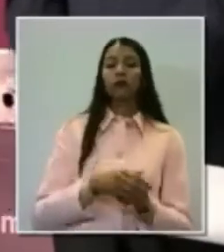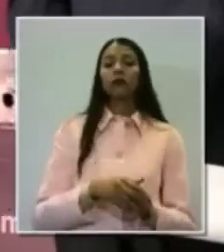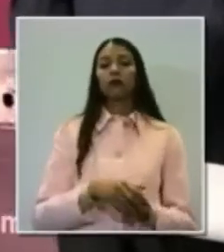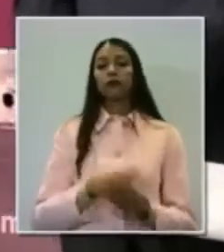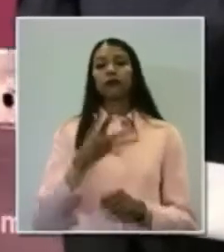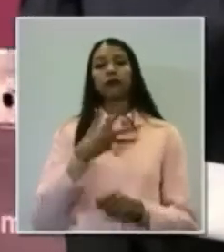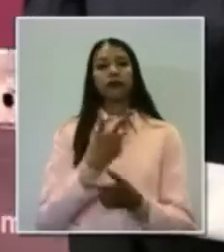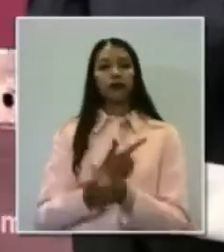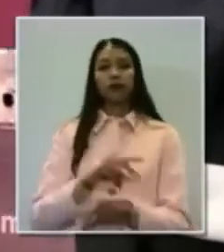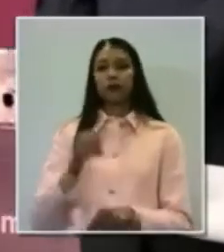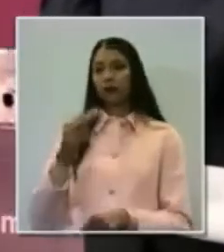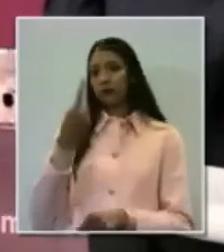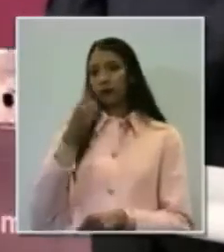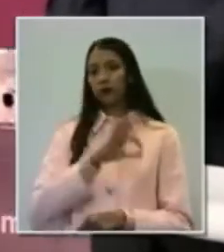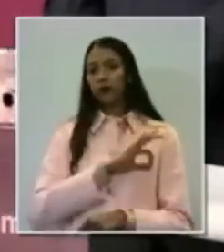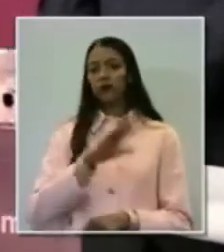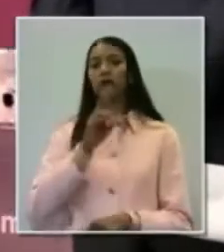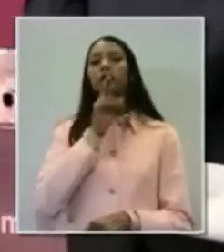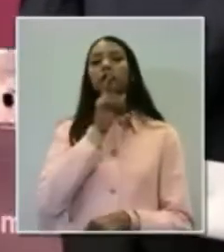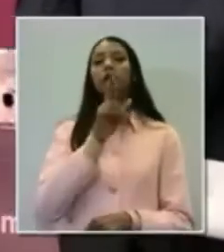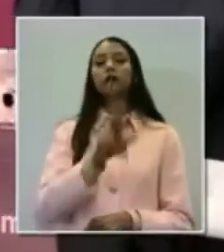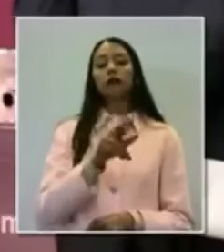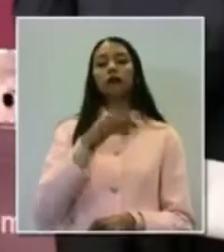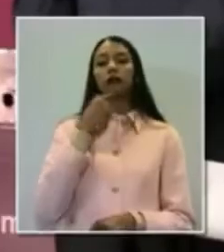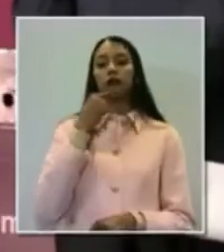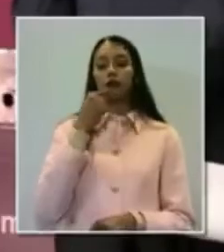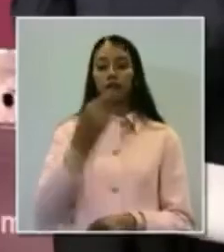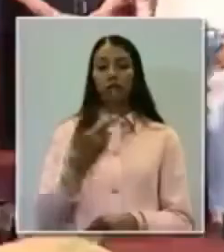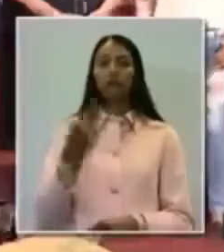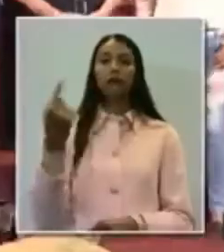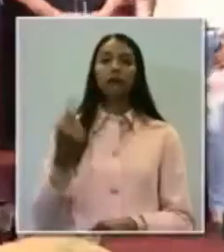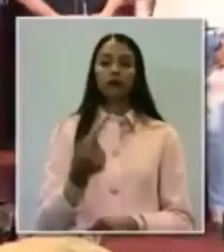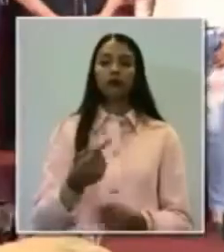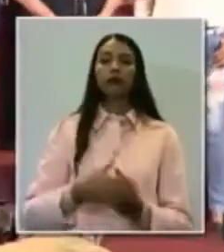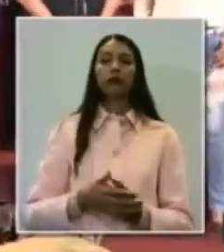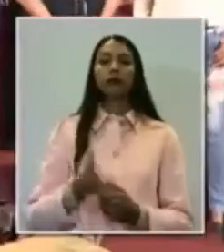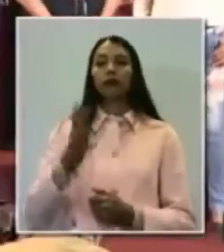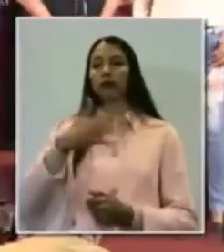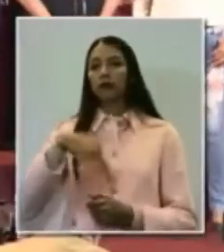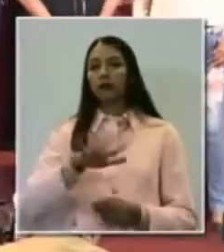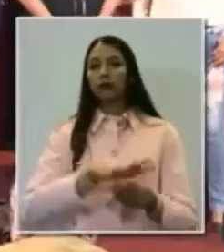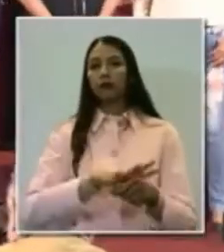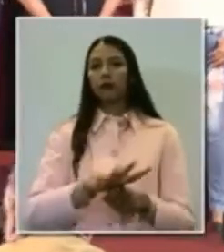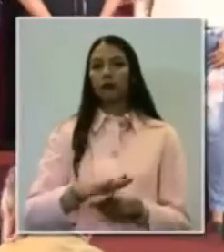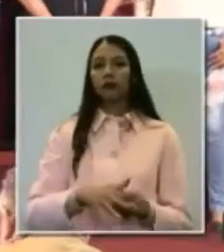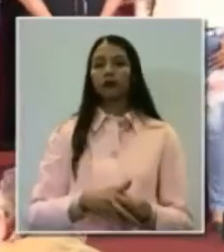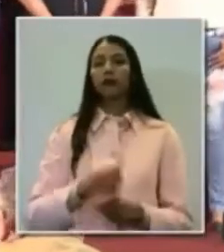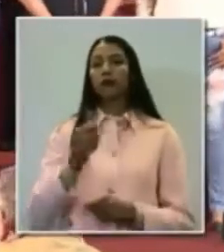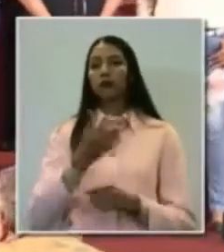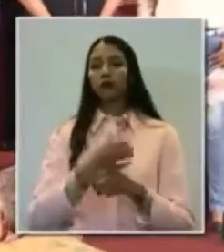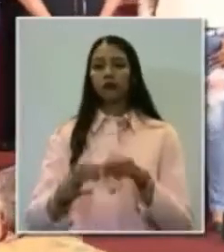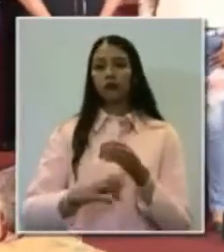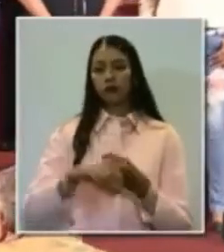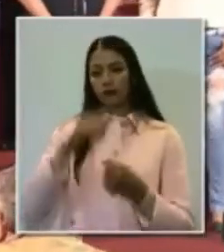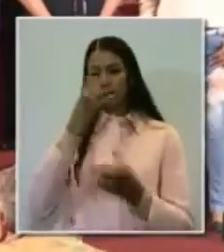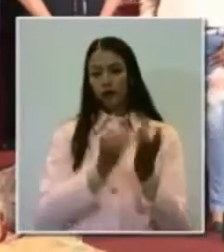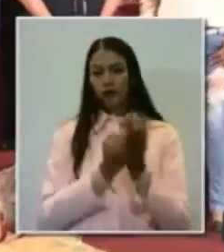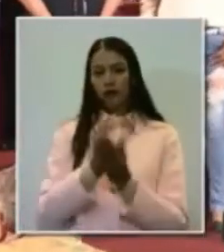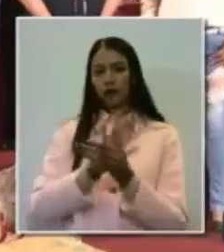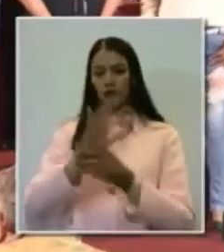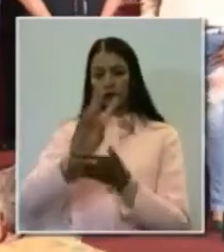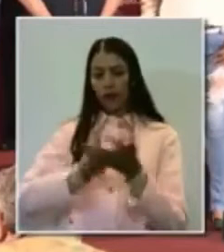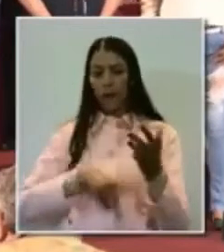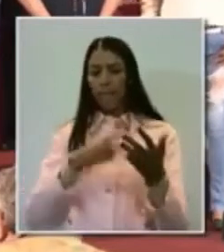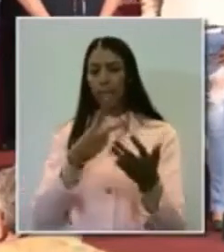pues estamos a sus órdenes para poder contestar, señalando que buscamos las alternativas para la asignación de las plazas